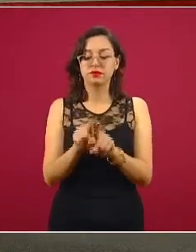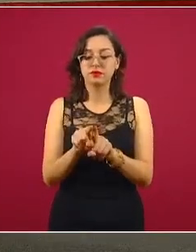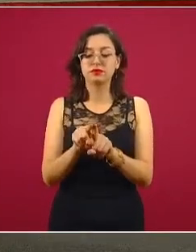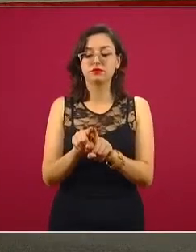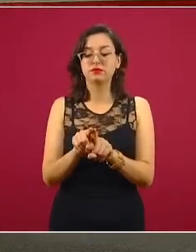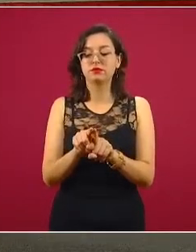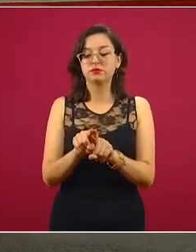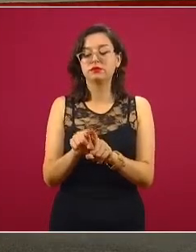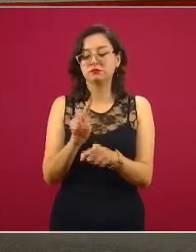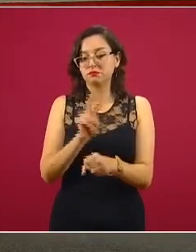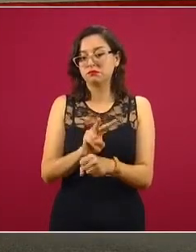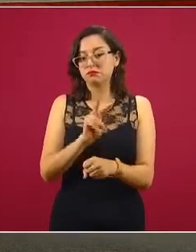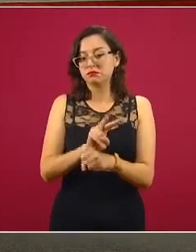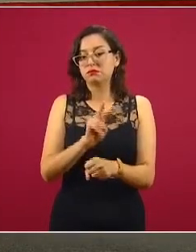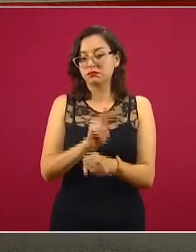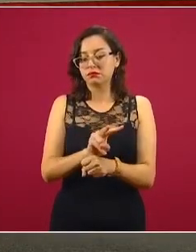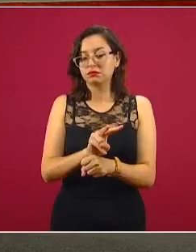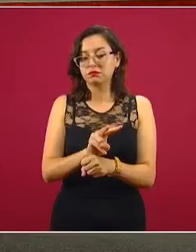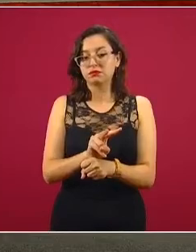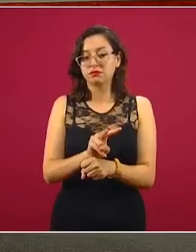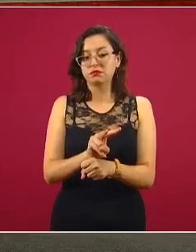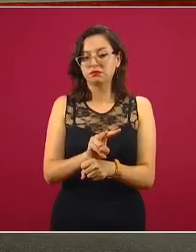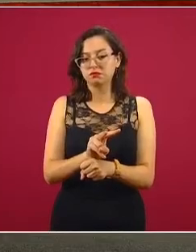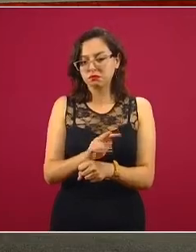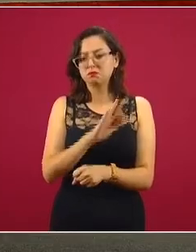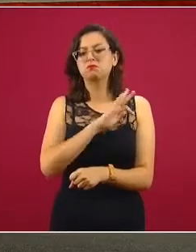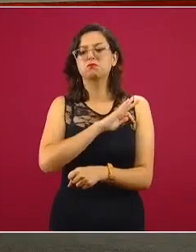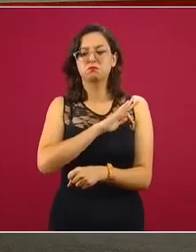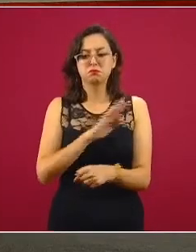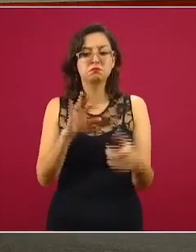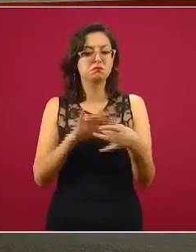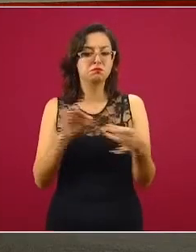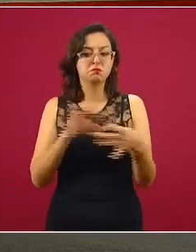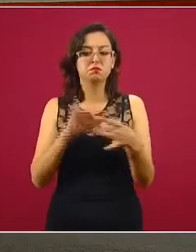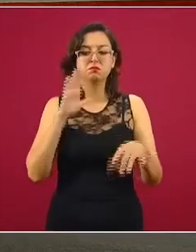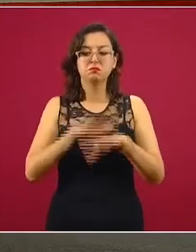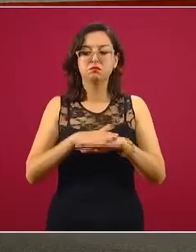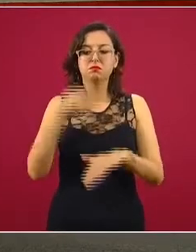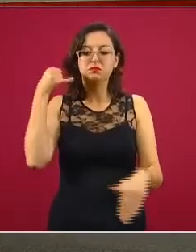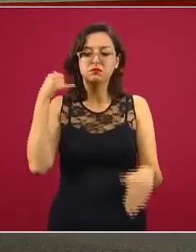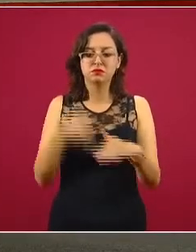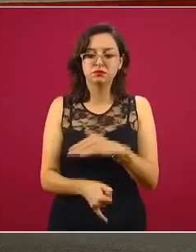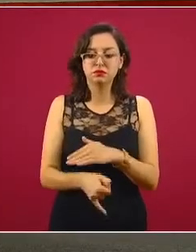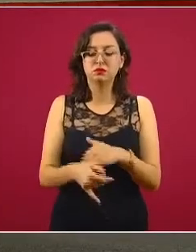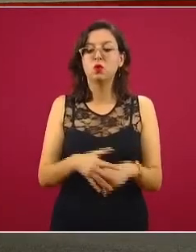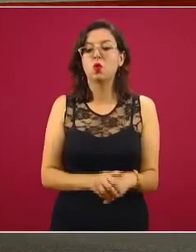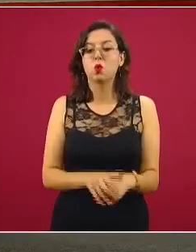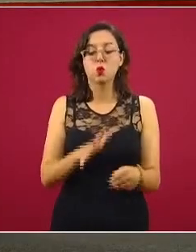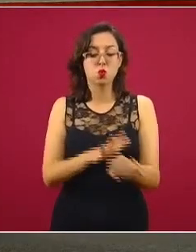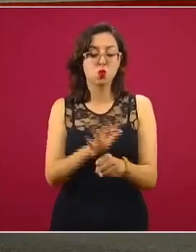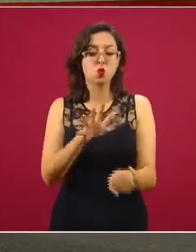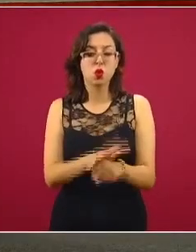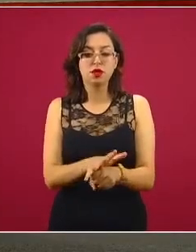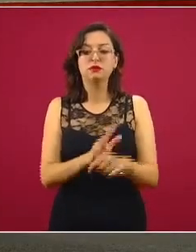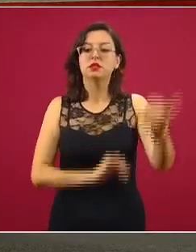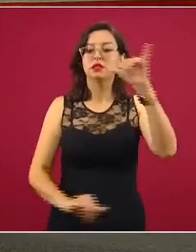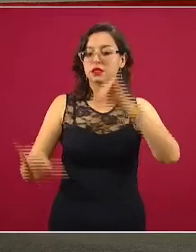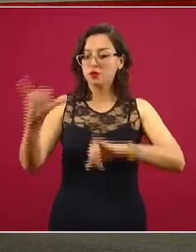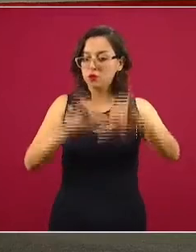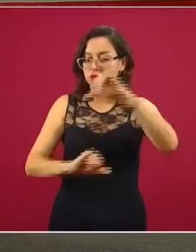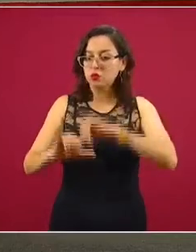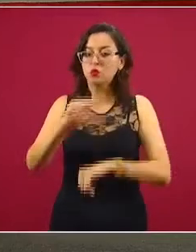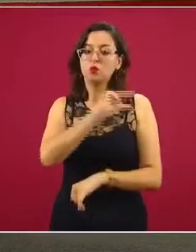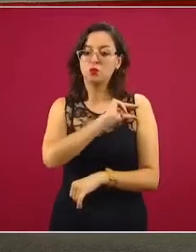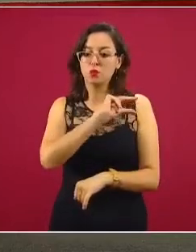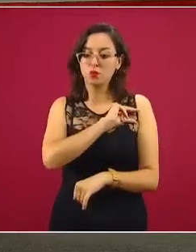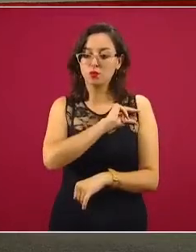todavía podemos comentar mucho más, que es la red de laboratorios privados. Y enseguida